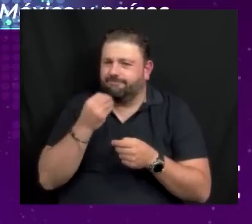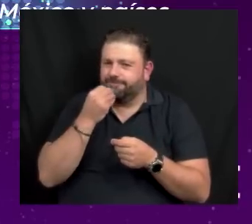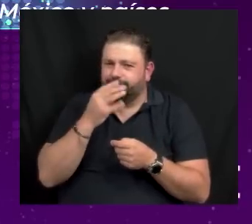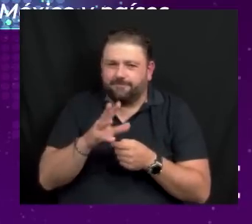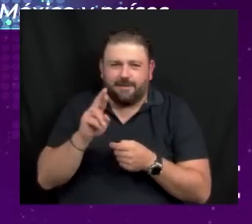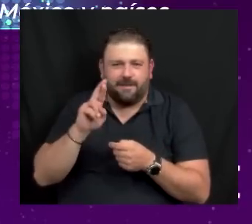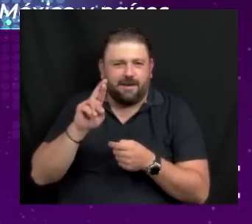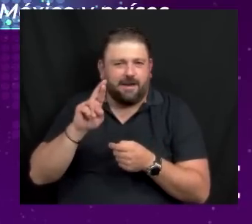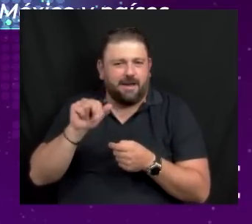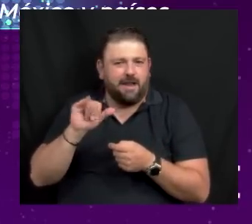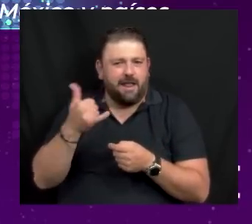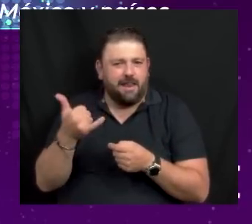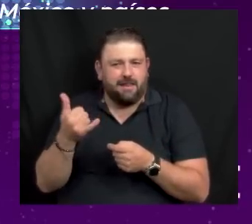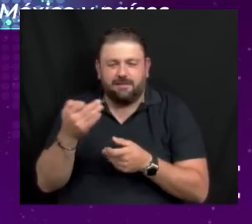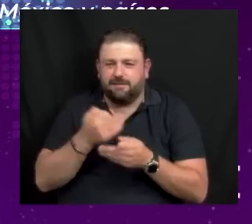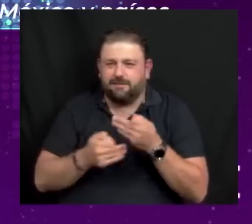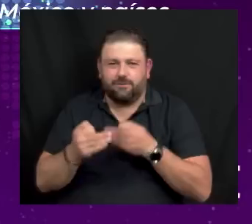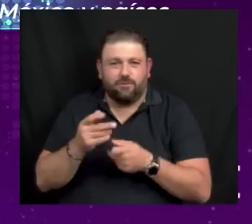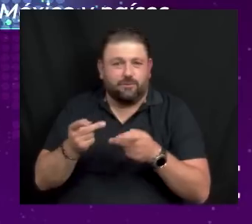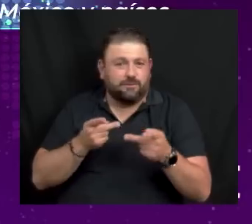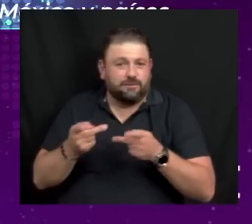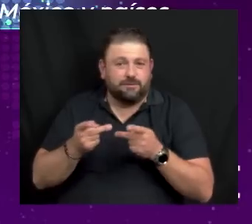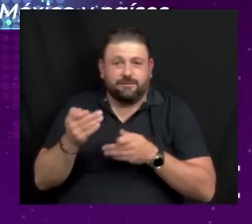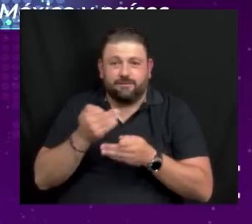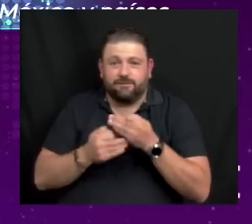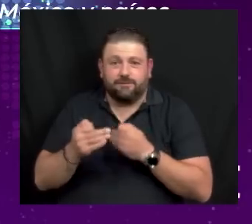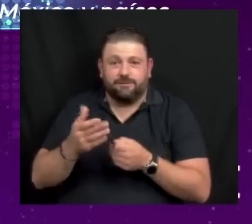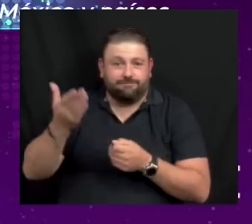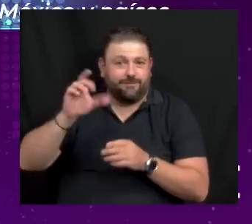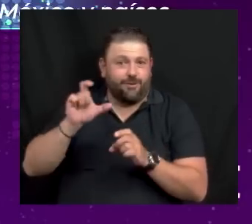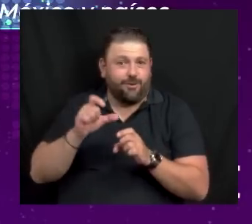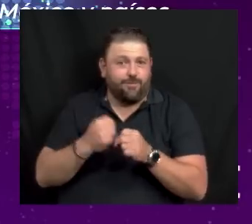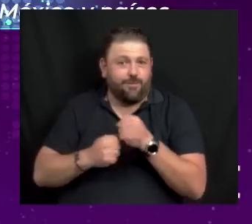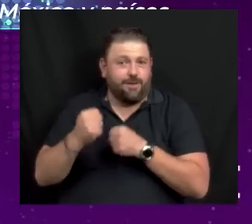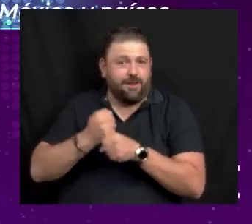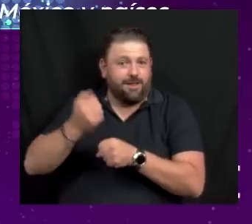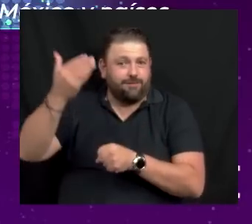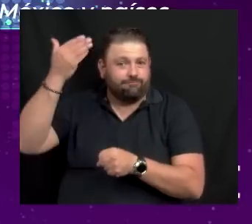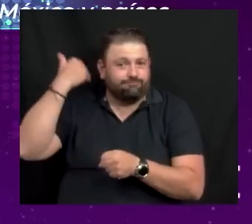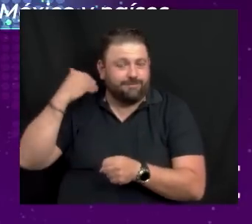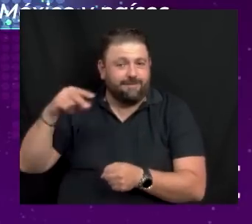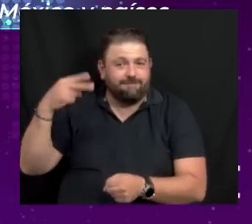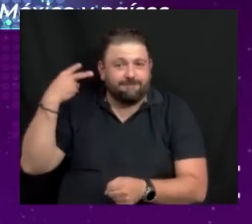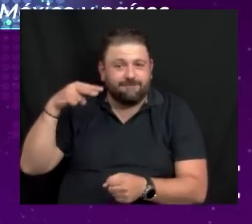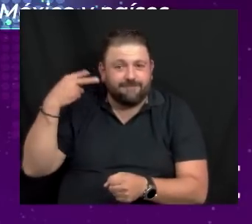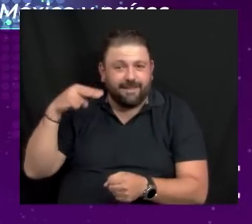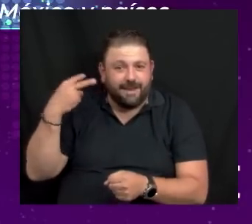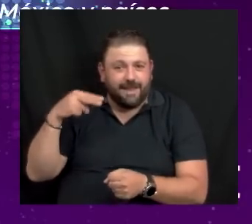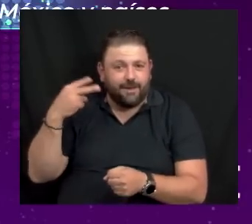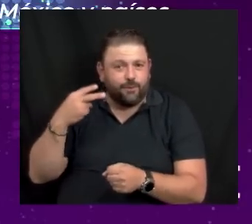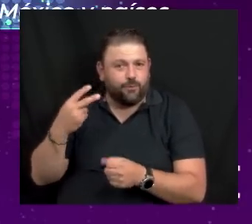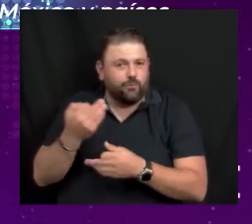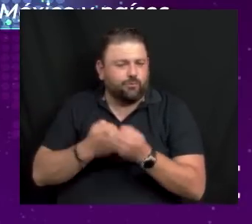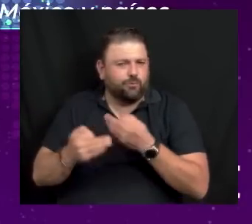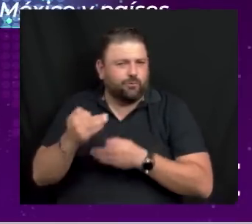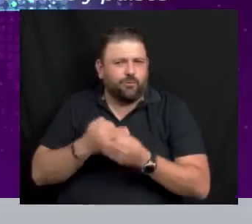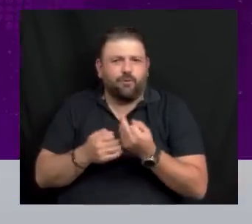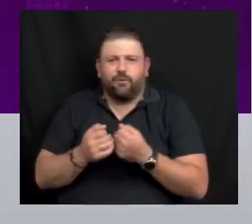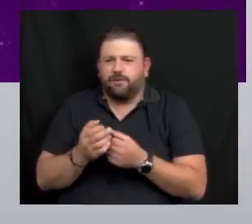sé dónde va a ser, pero va a estar, oye, en Veracruz. En Veracruz estaba yo entrando al evento así,